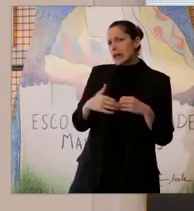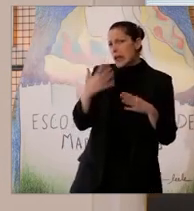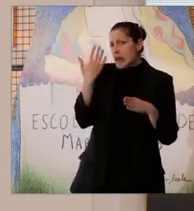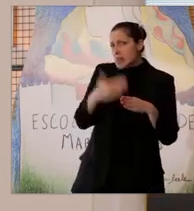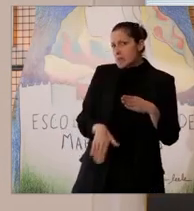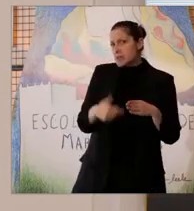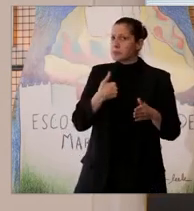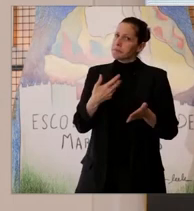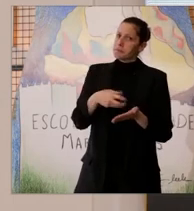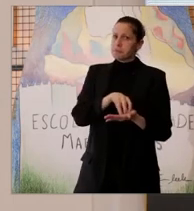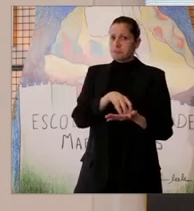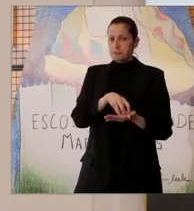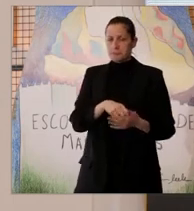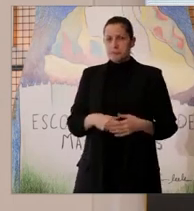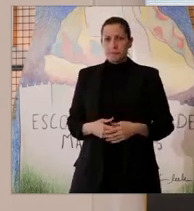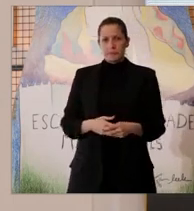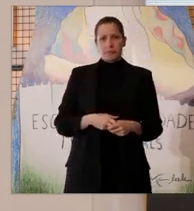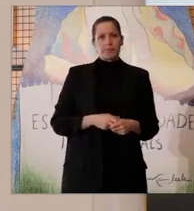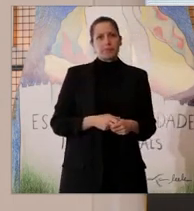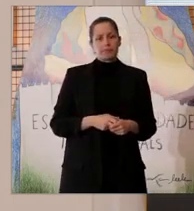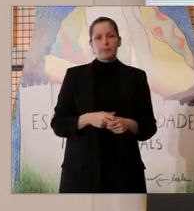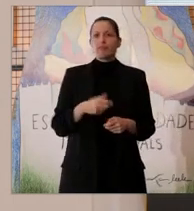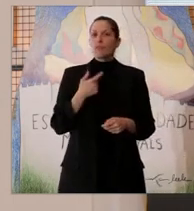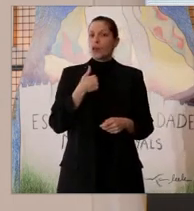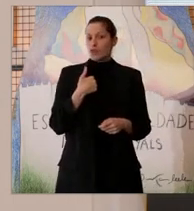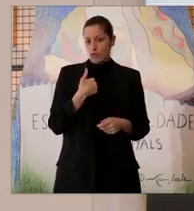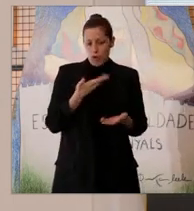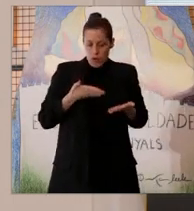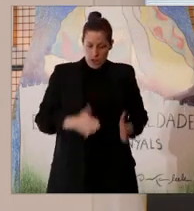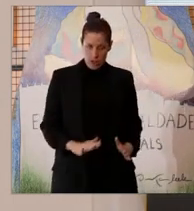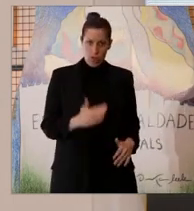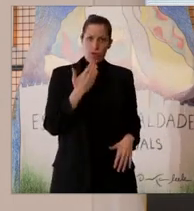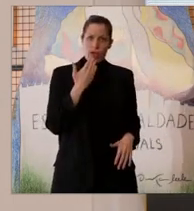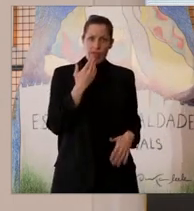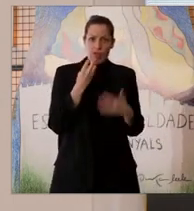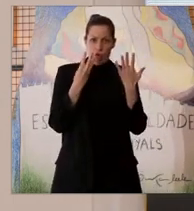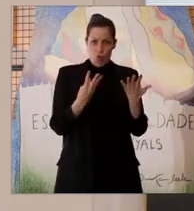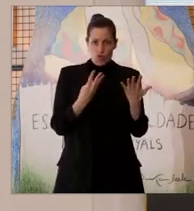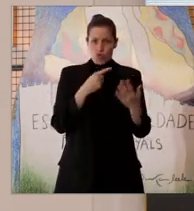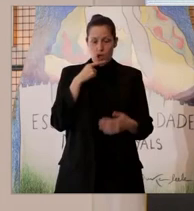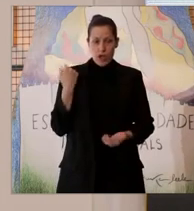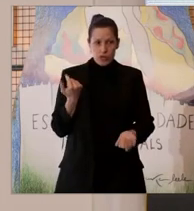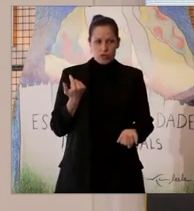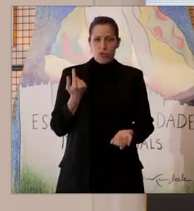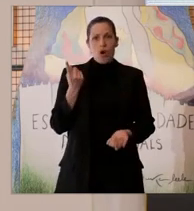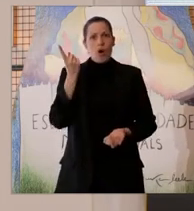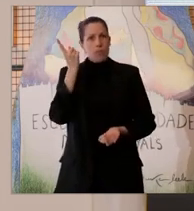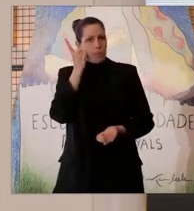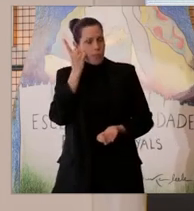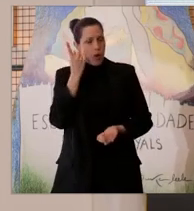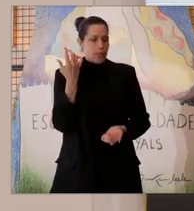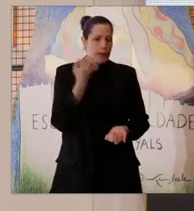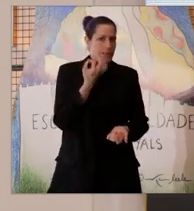cómo no y además Existen los Yo tengo un niño de 8 años y los dispositivos móviles Más allá de tenerle controladas